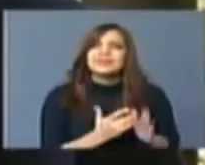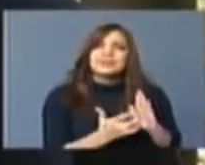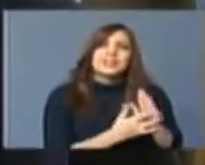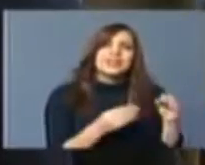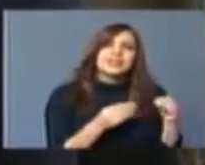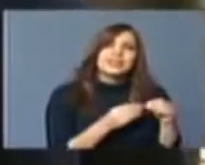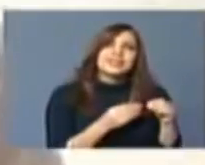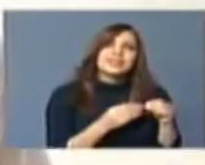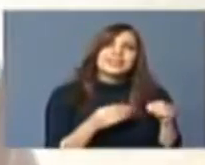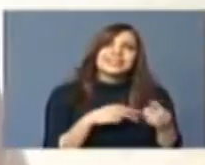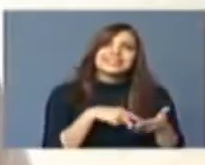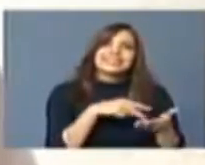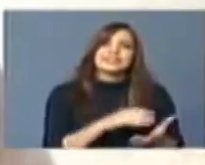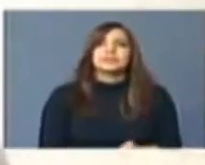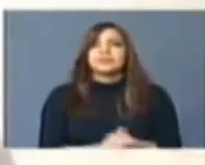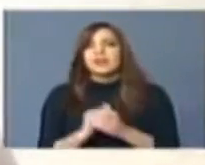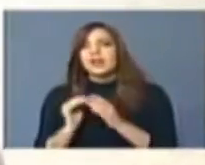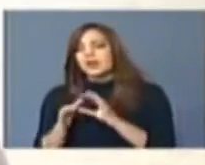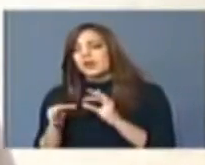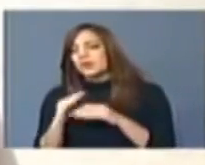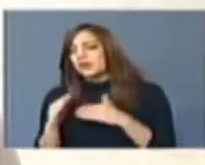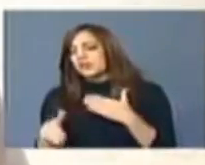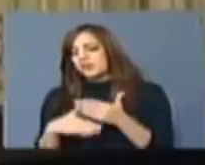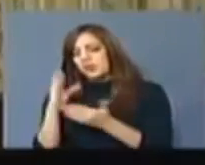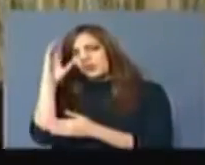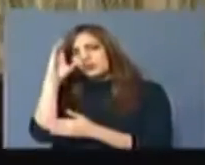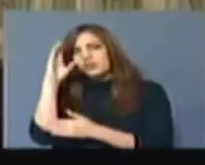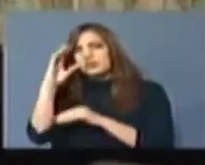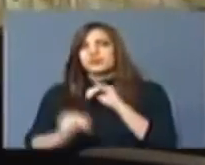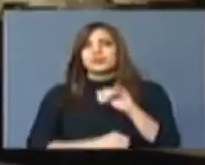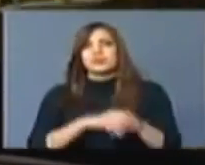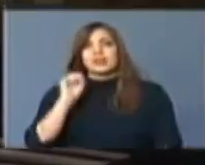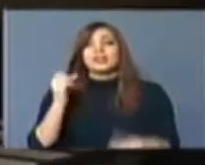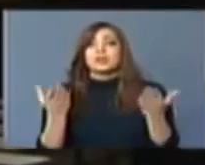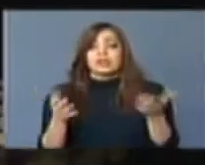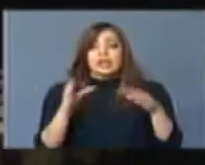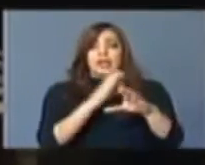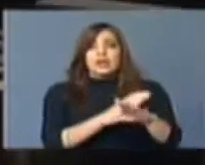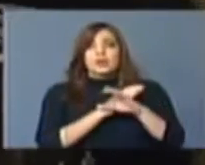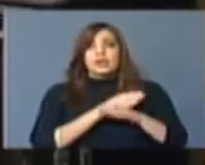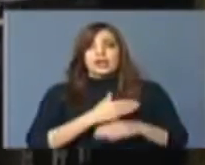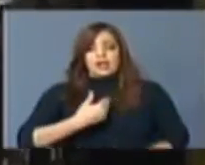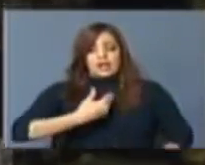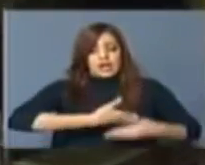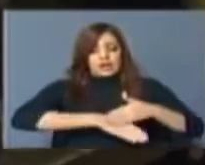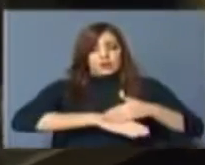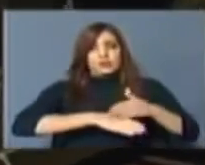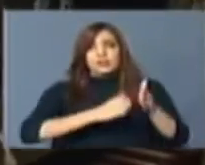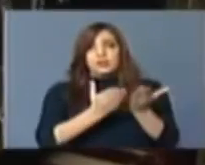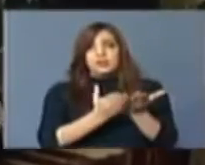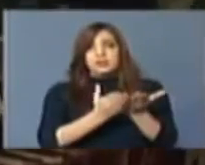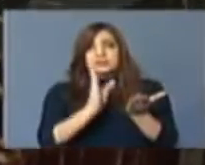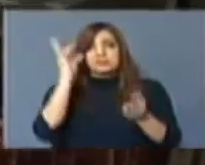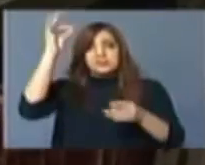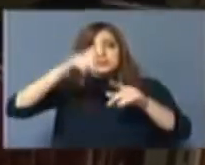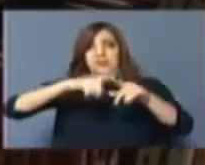porque es más avanzada. Los cuentos me mandan, todo lo busco en internet. Si la intención es preservar el contenido informativo en los libros, su